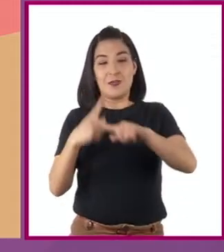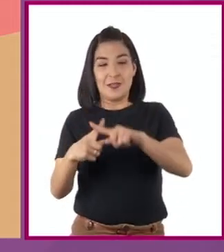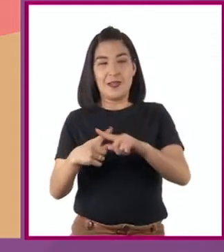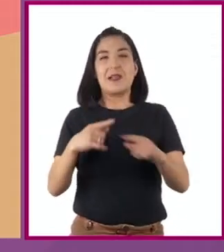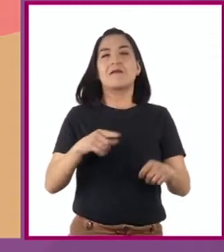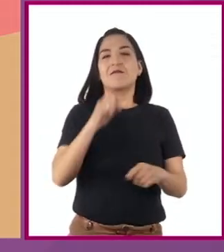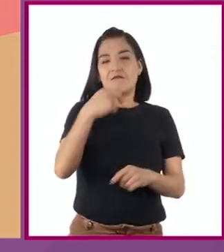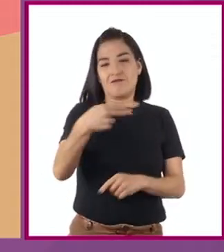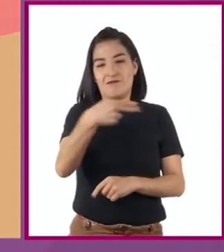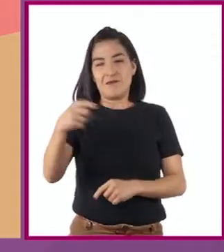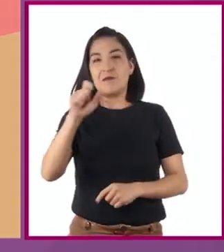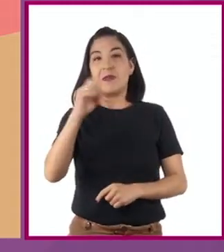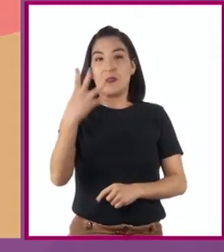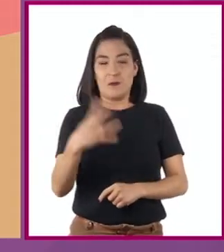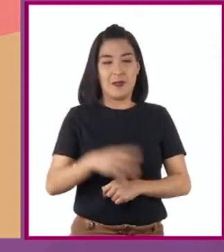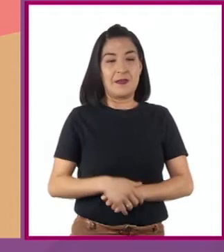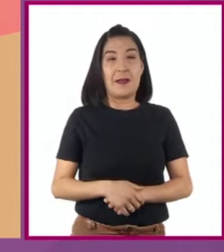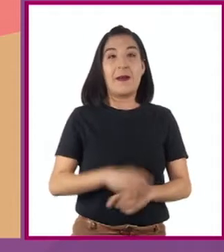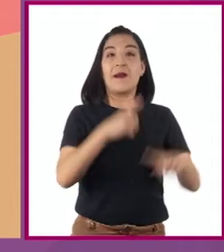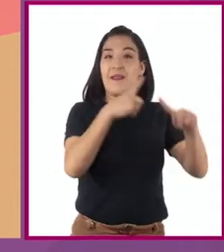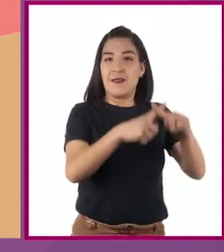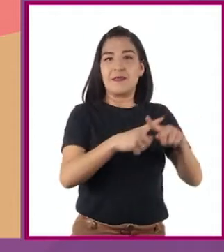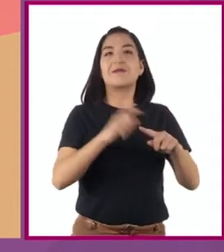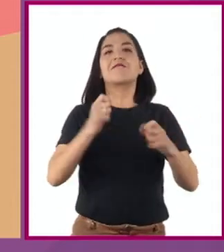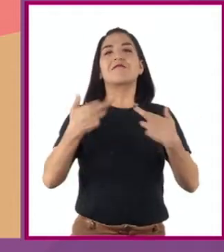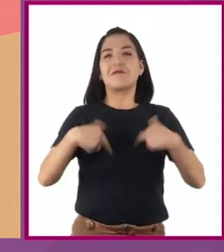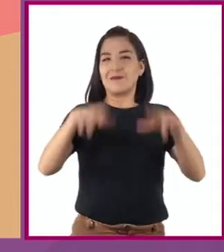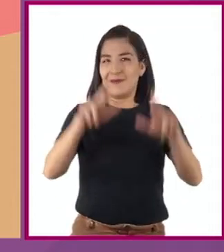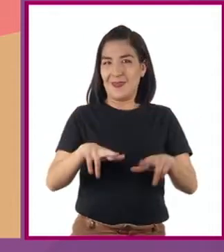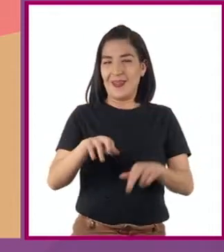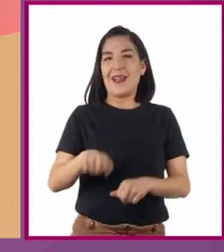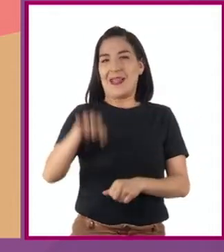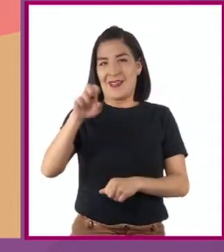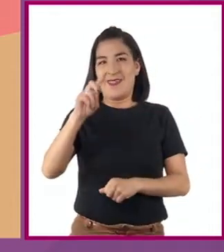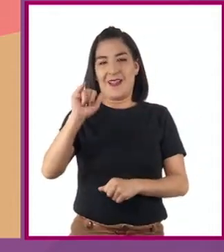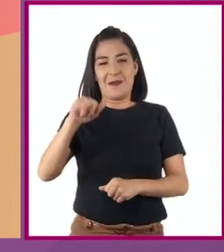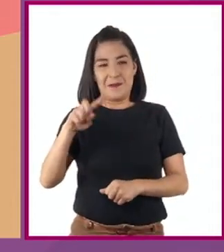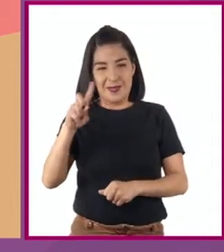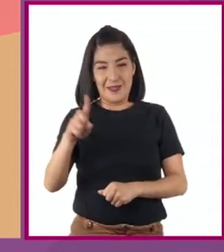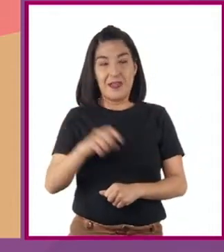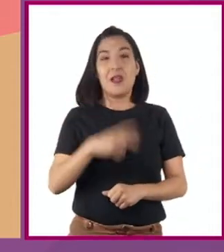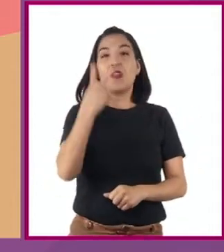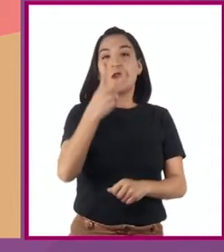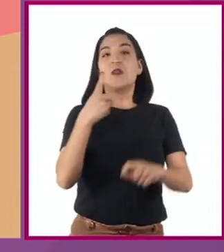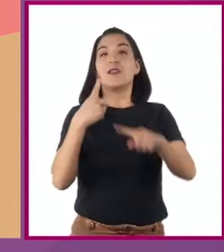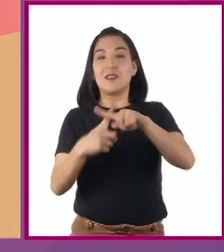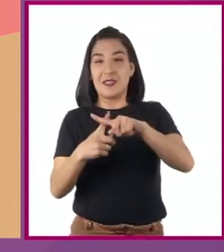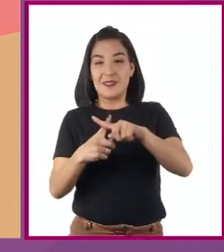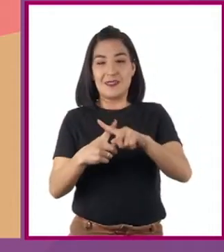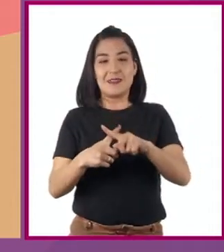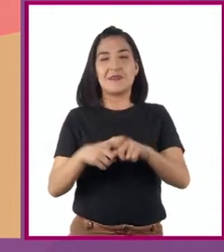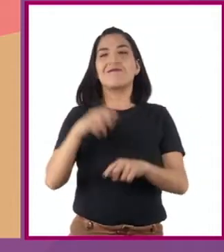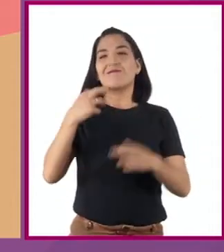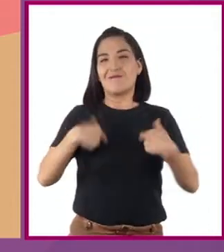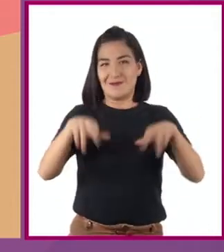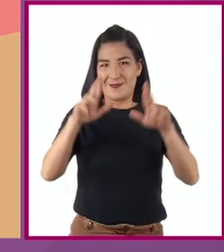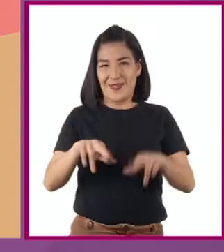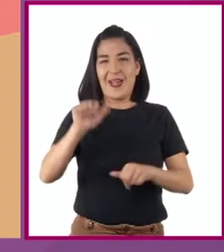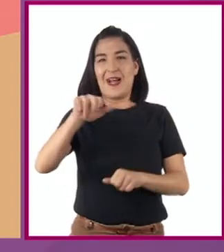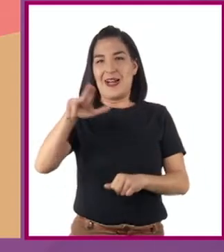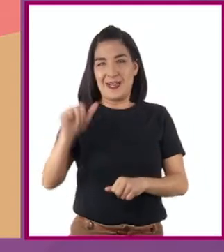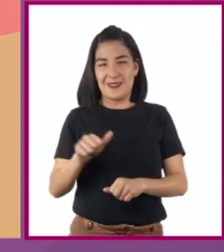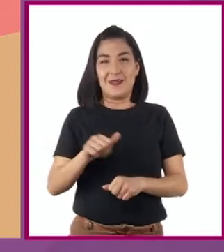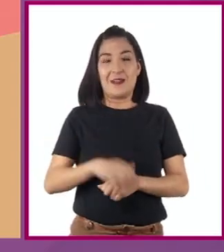24. X, que representa la edad de David, más 2X, que representa la edad de Ana, que es igual